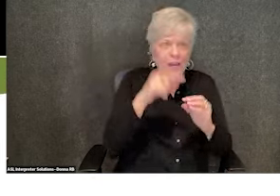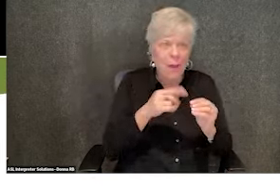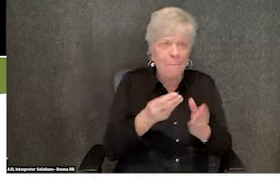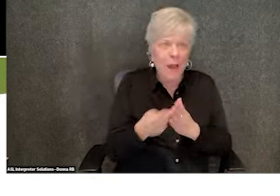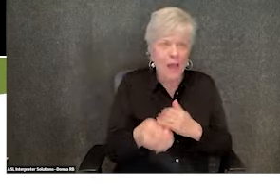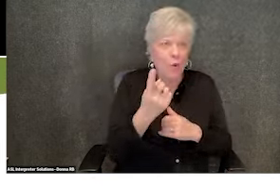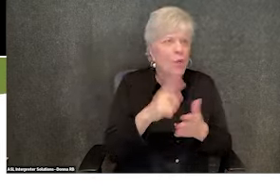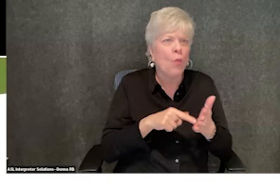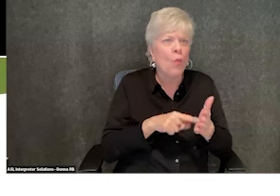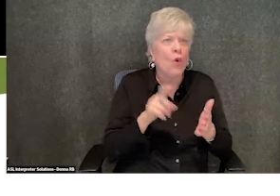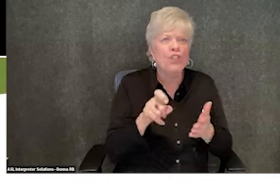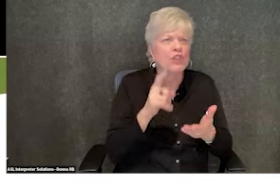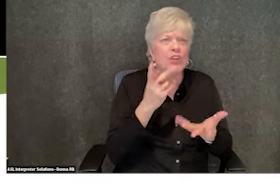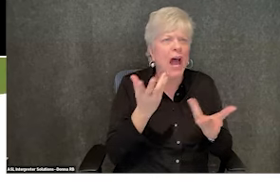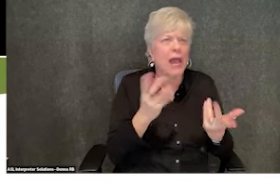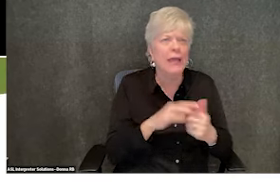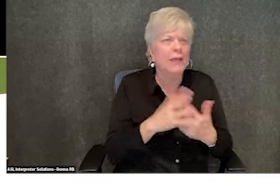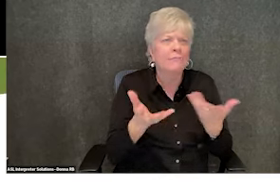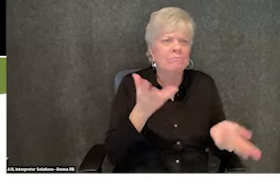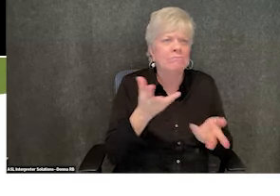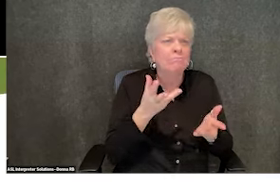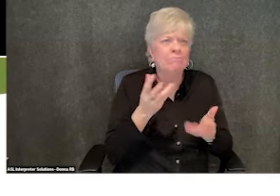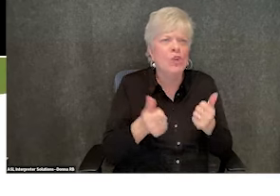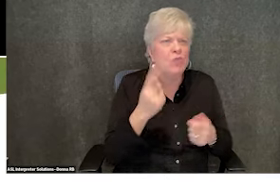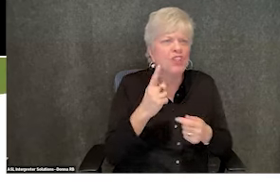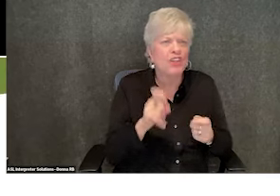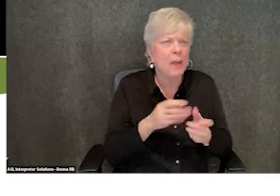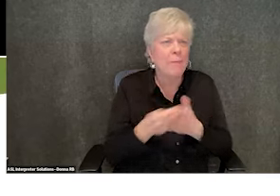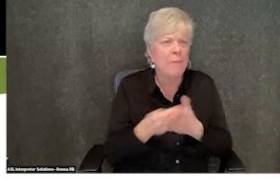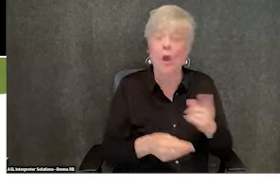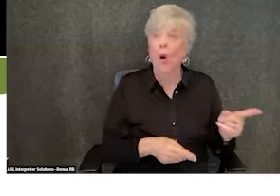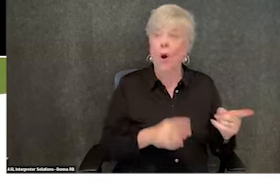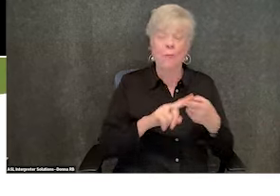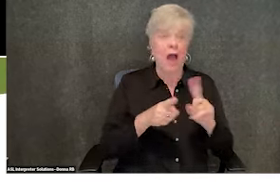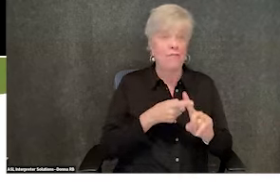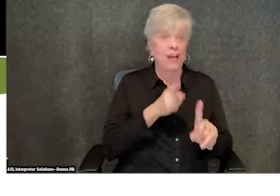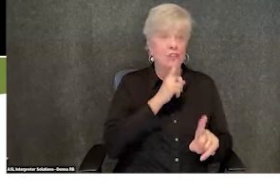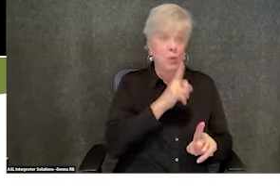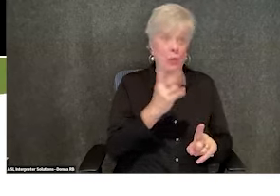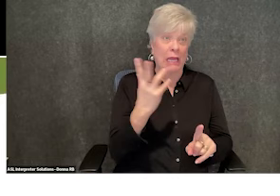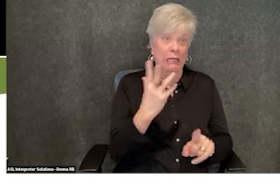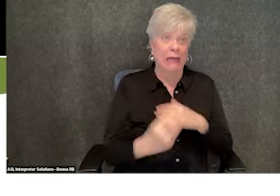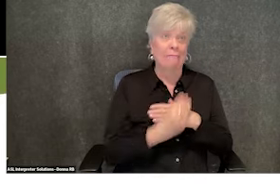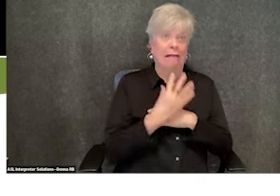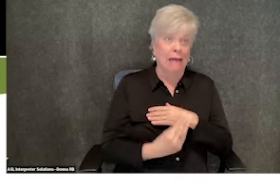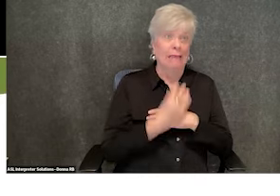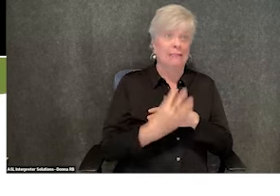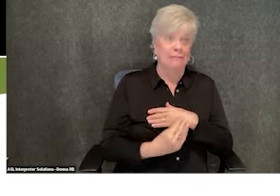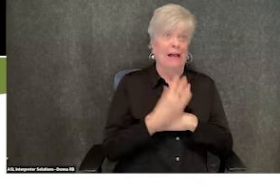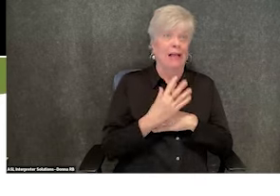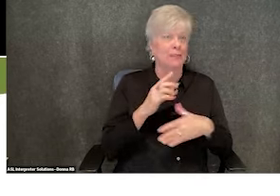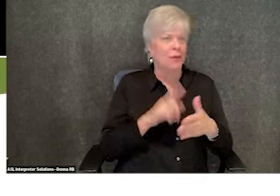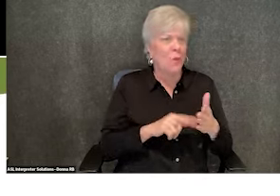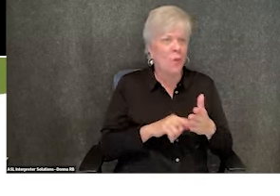licuadora, o sea, de sumergible, y yo pregunté a mis amistades, a mis amigos, y me dieron